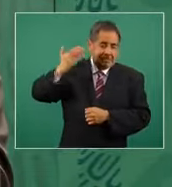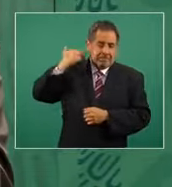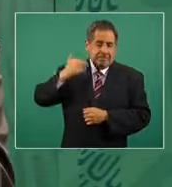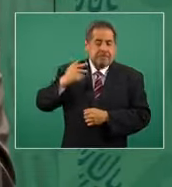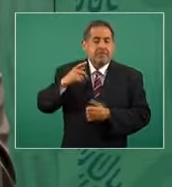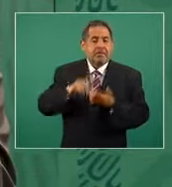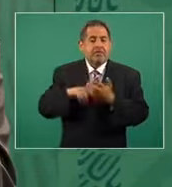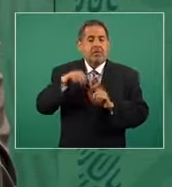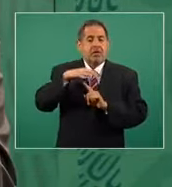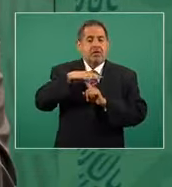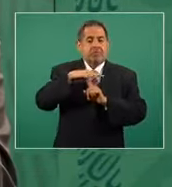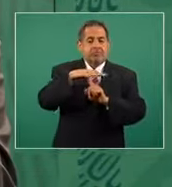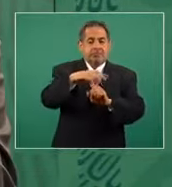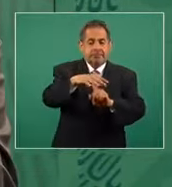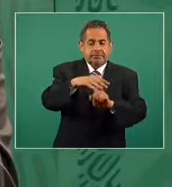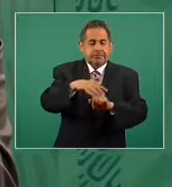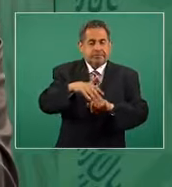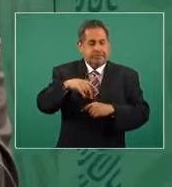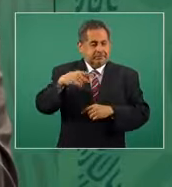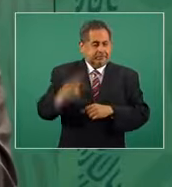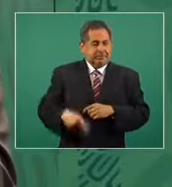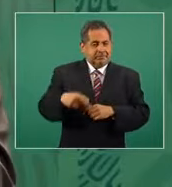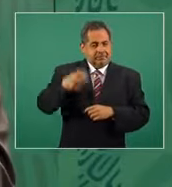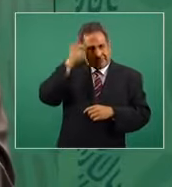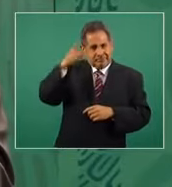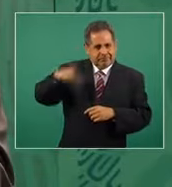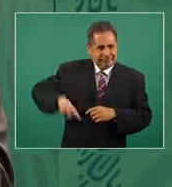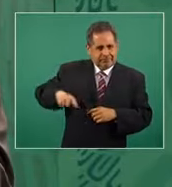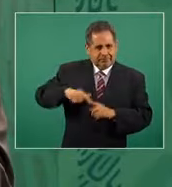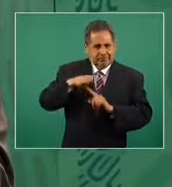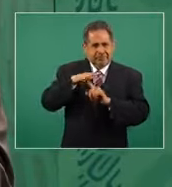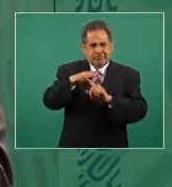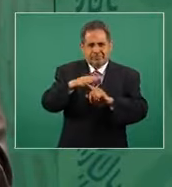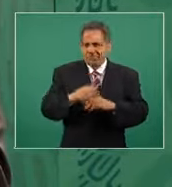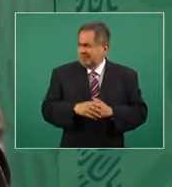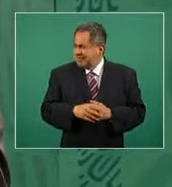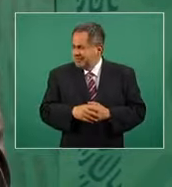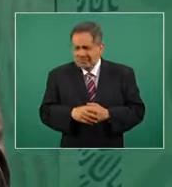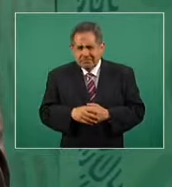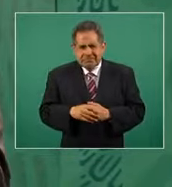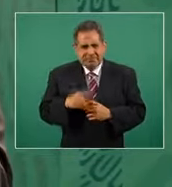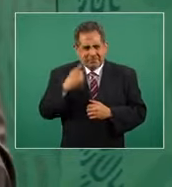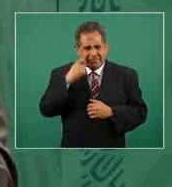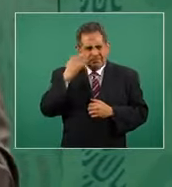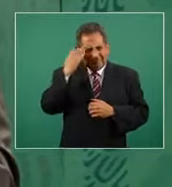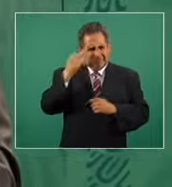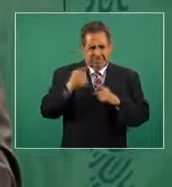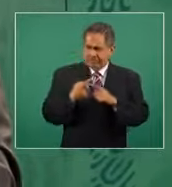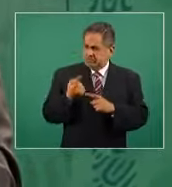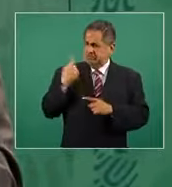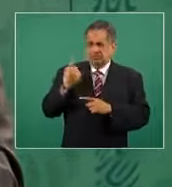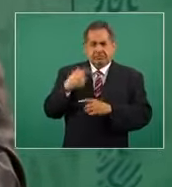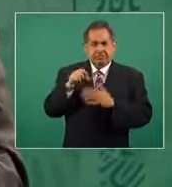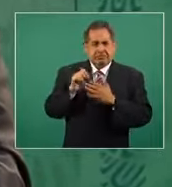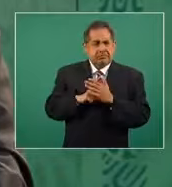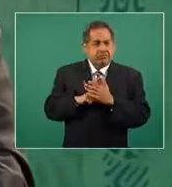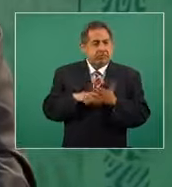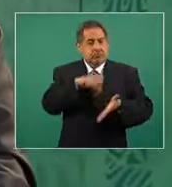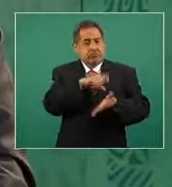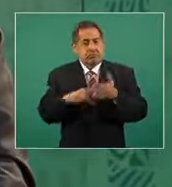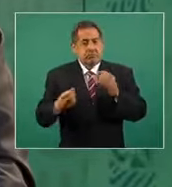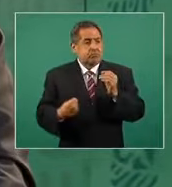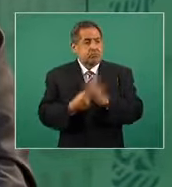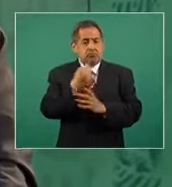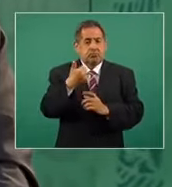los helicópteros del gobierno, que por cierto en un sexenio, en el sexenio pasado, compraron 6